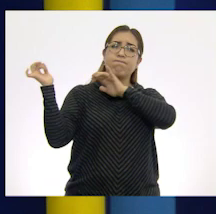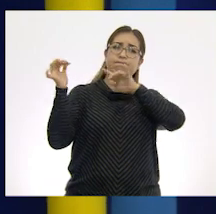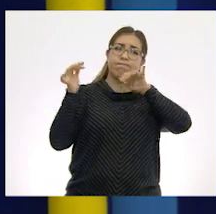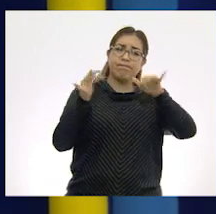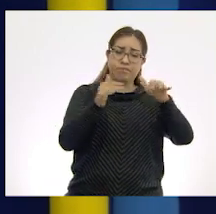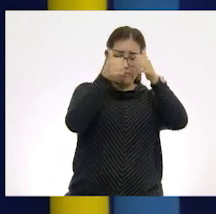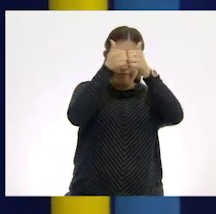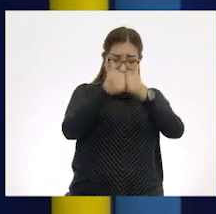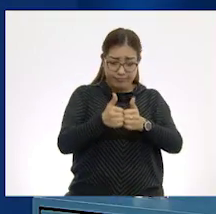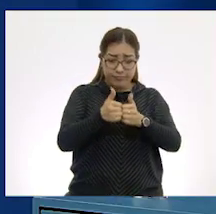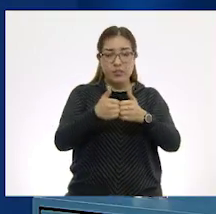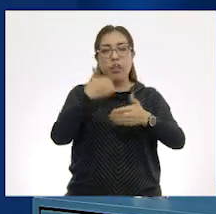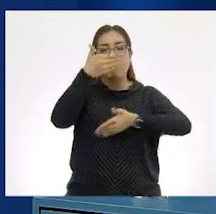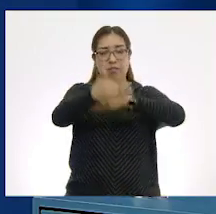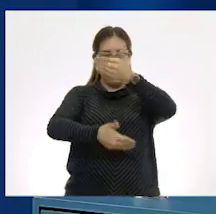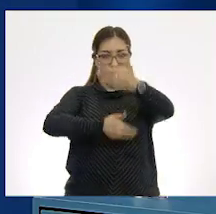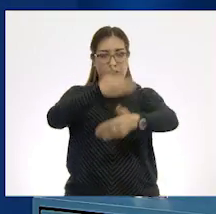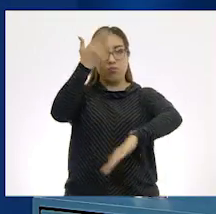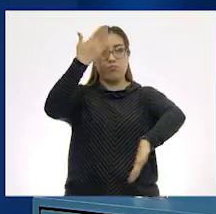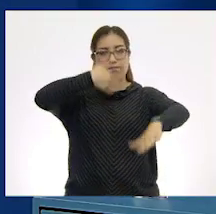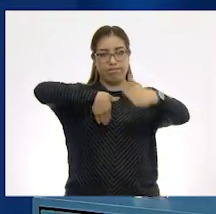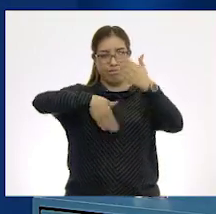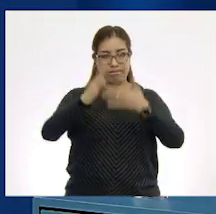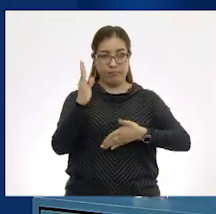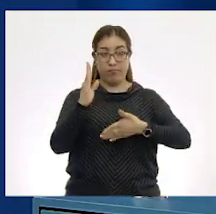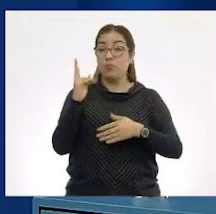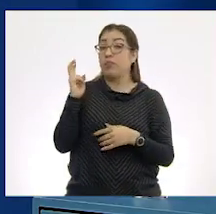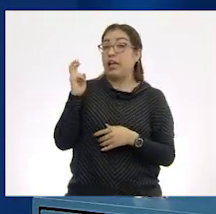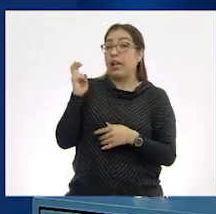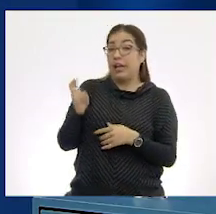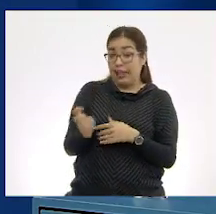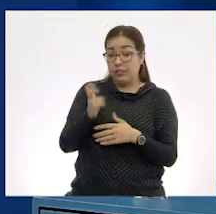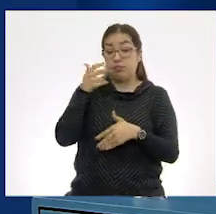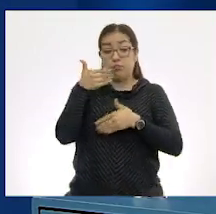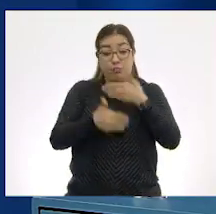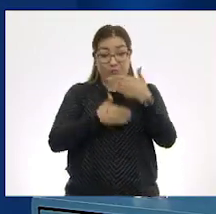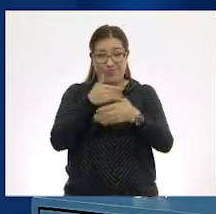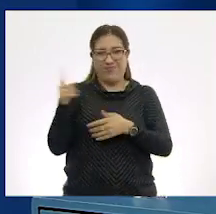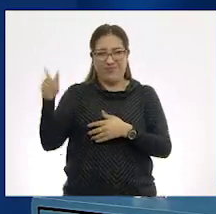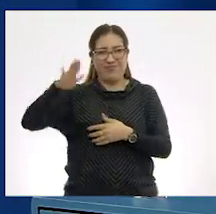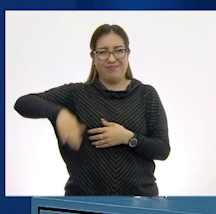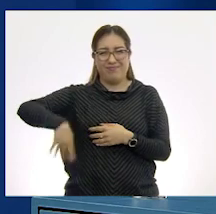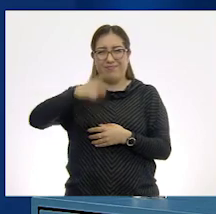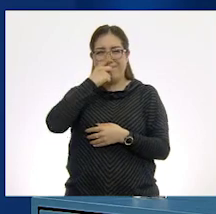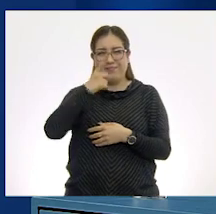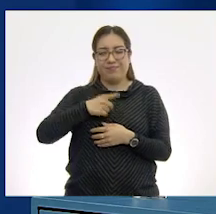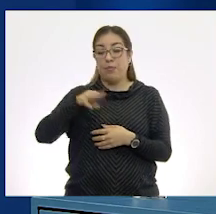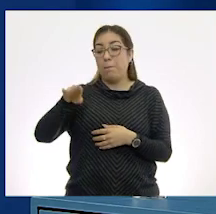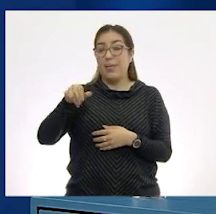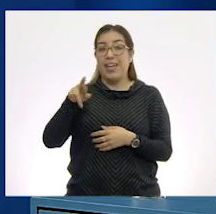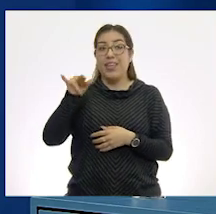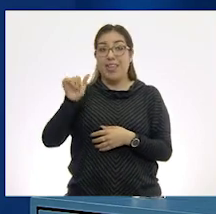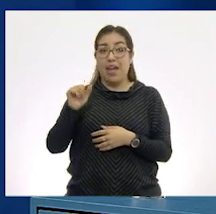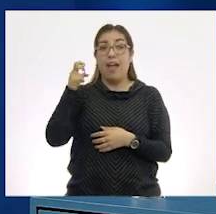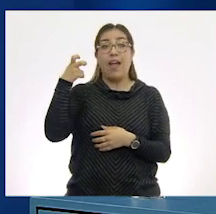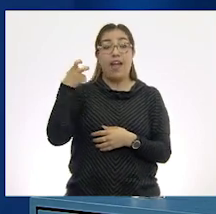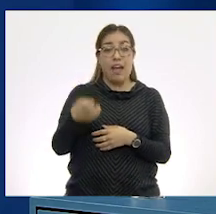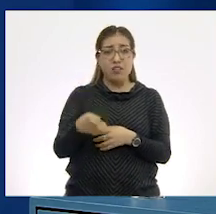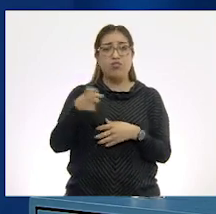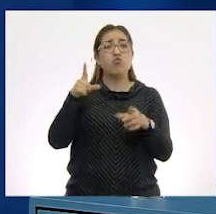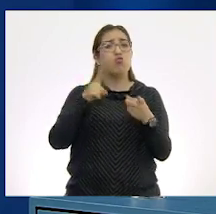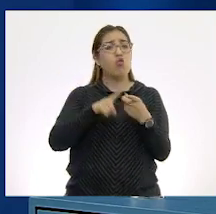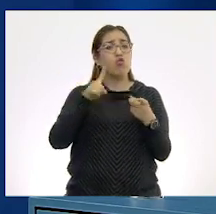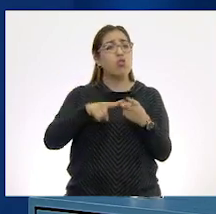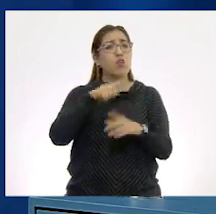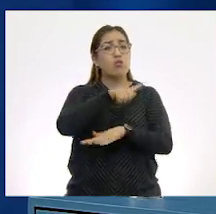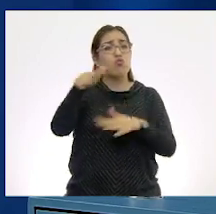pudieran desarrollarse. Precisamente, estos procesos que mencionas, María, se han registrado en China